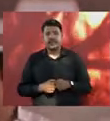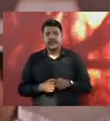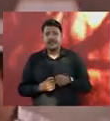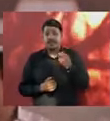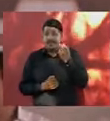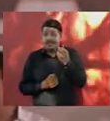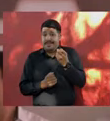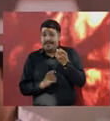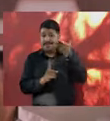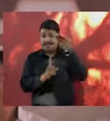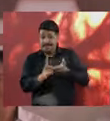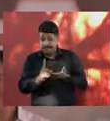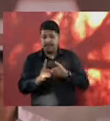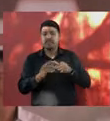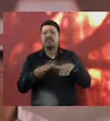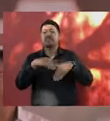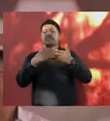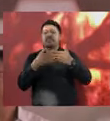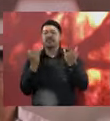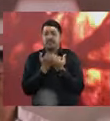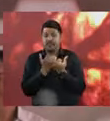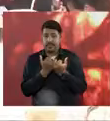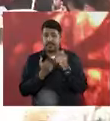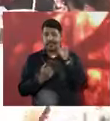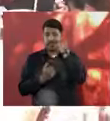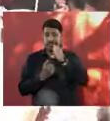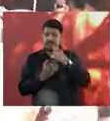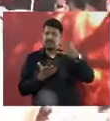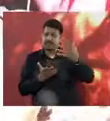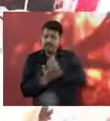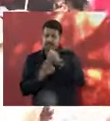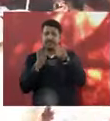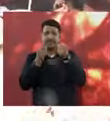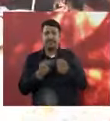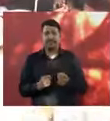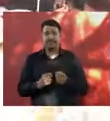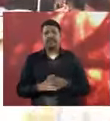Vamos a ganar Tlajomulco también.